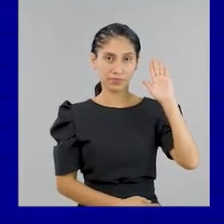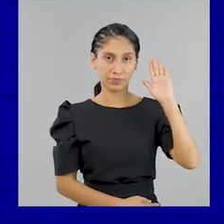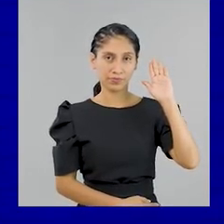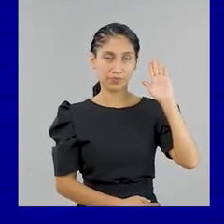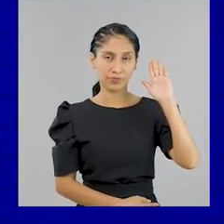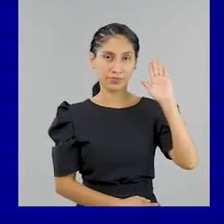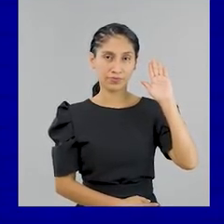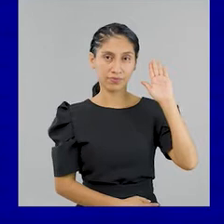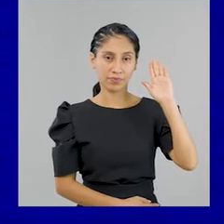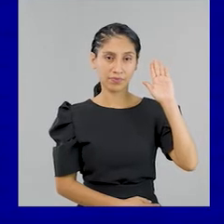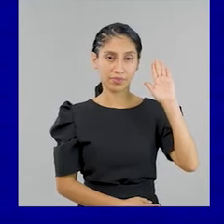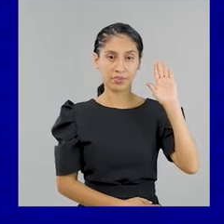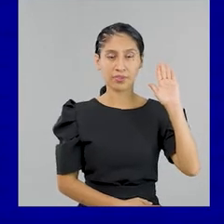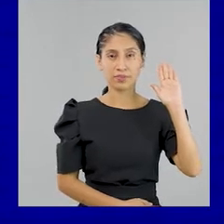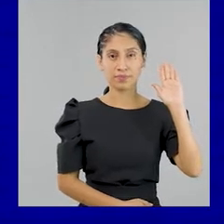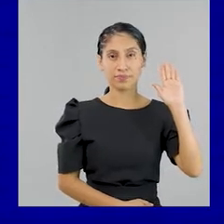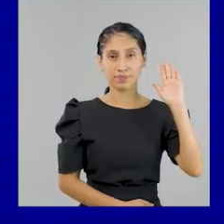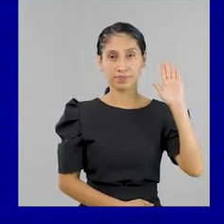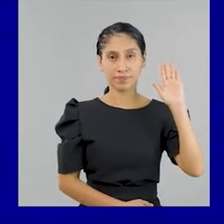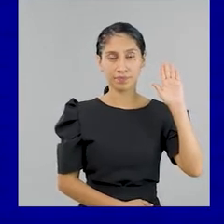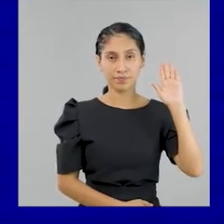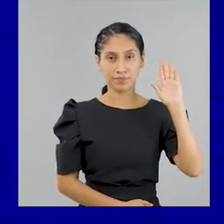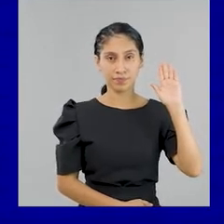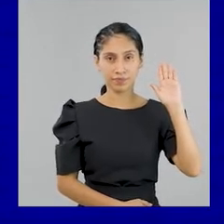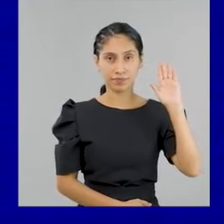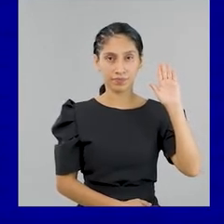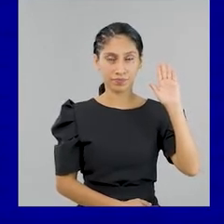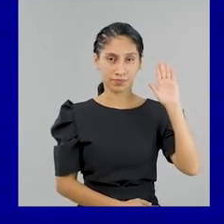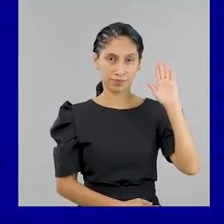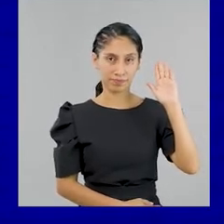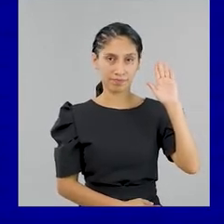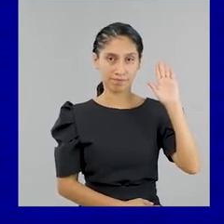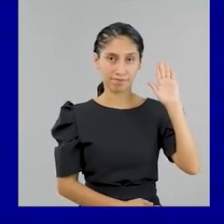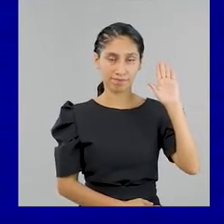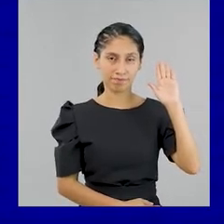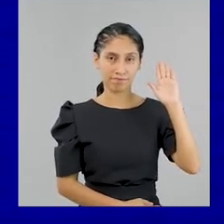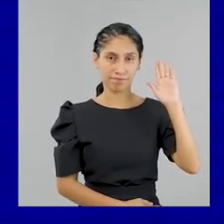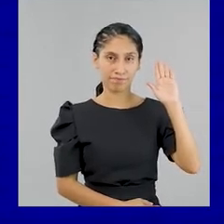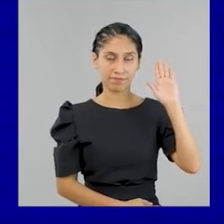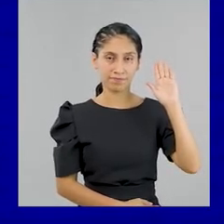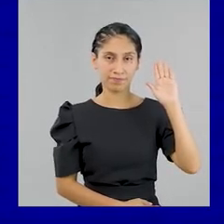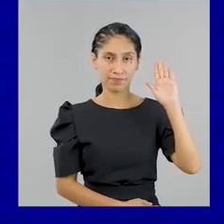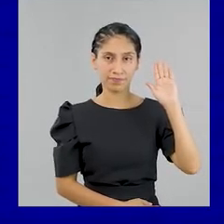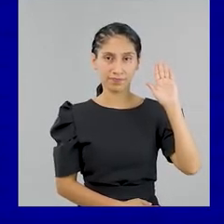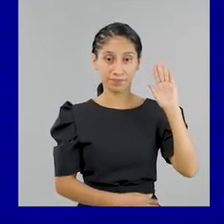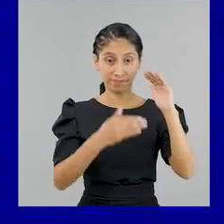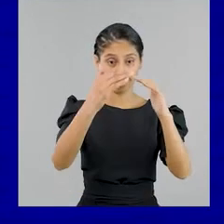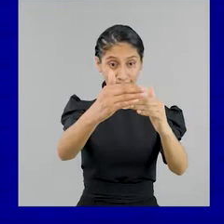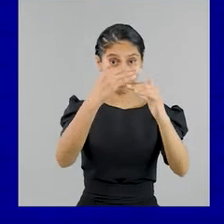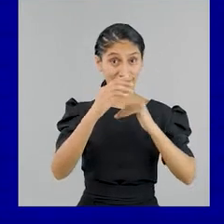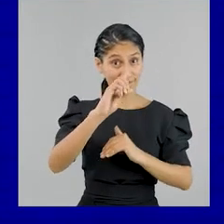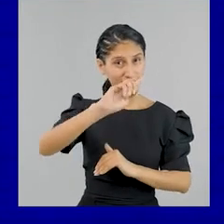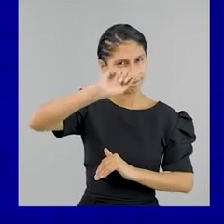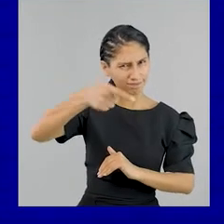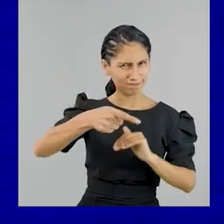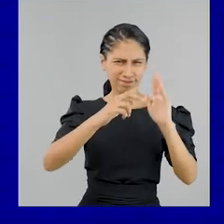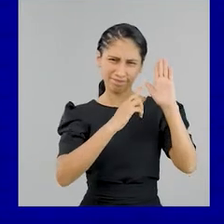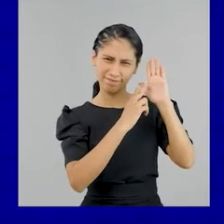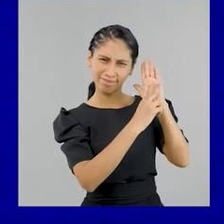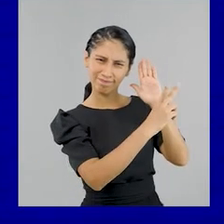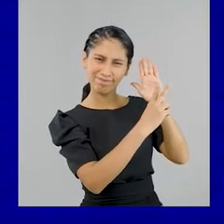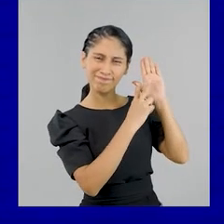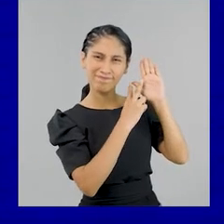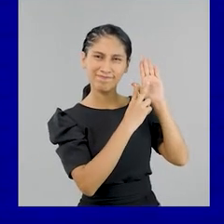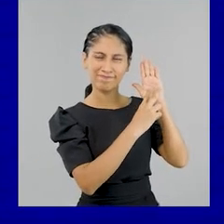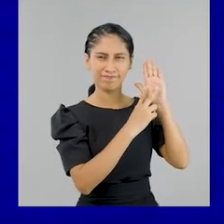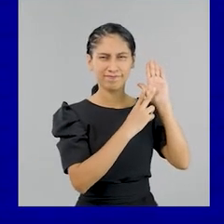manera explícita sobre Micaela Bastidas como participante activa e importante de la rebelión. D. Presentar